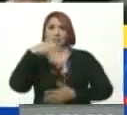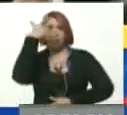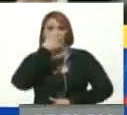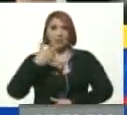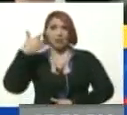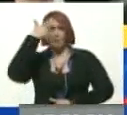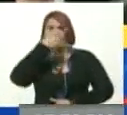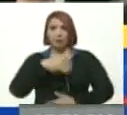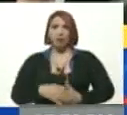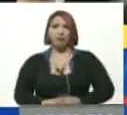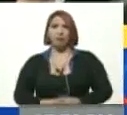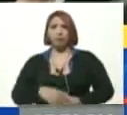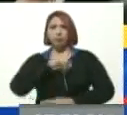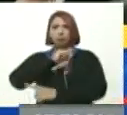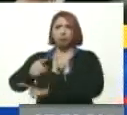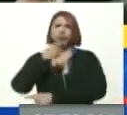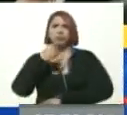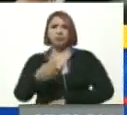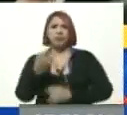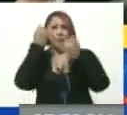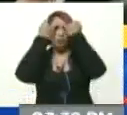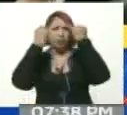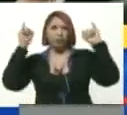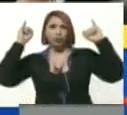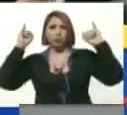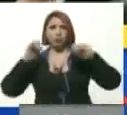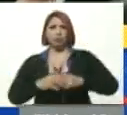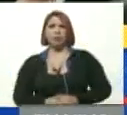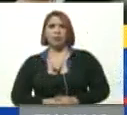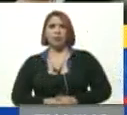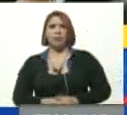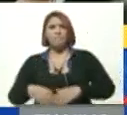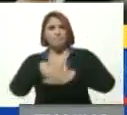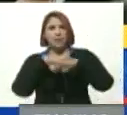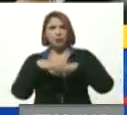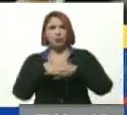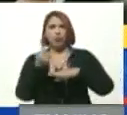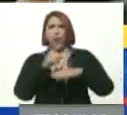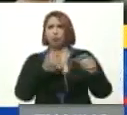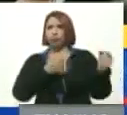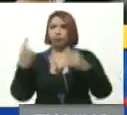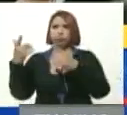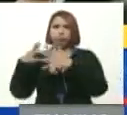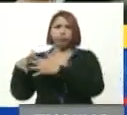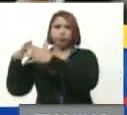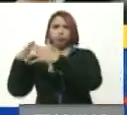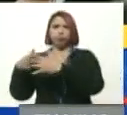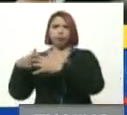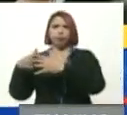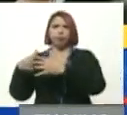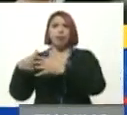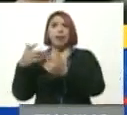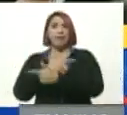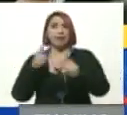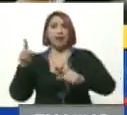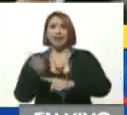sentencias decretando la inocencia, la absolución, la no extradición y la libertad plena e inmediata